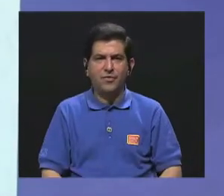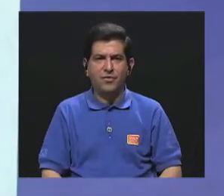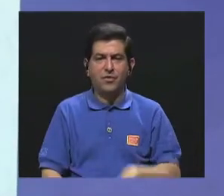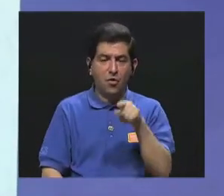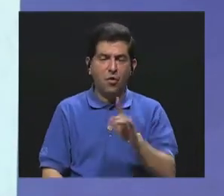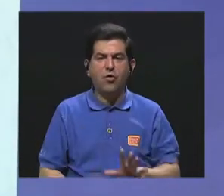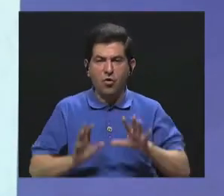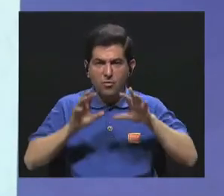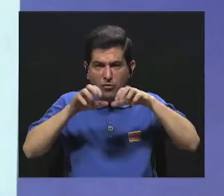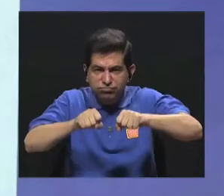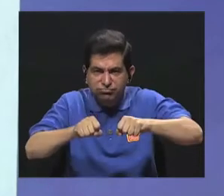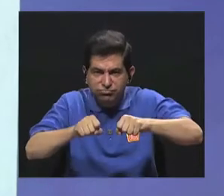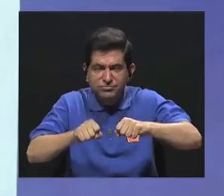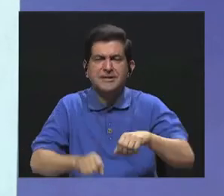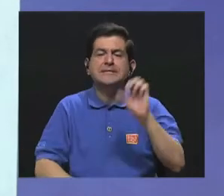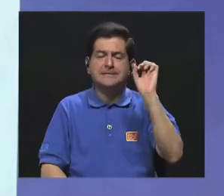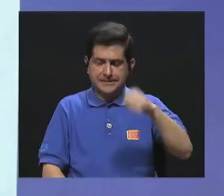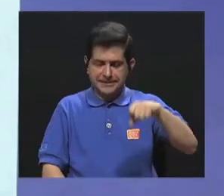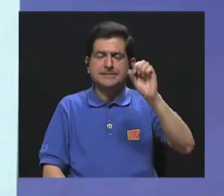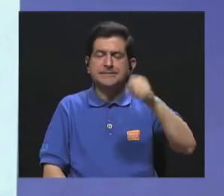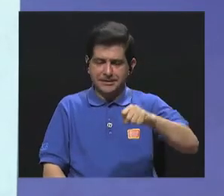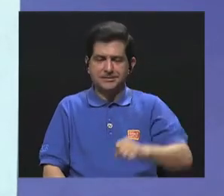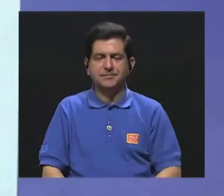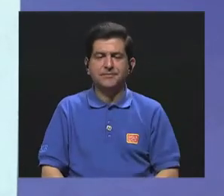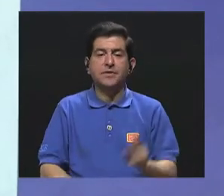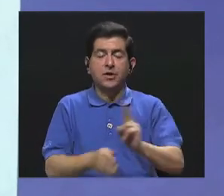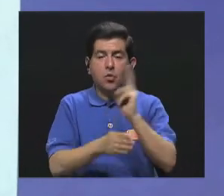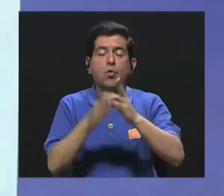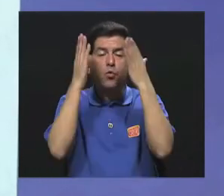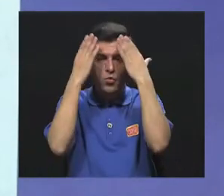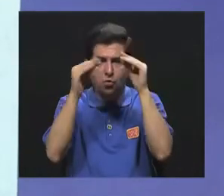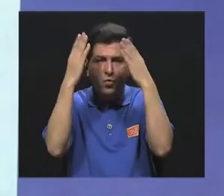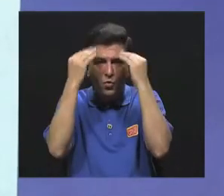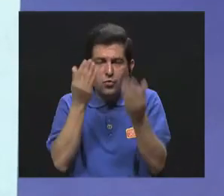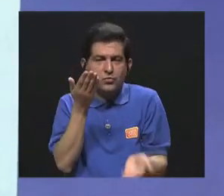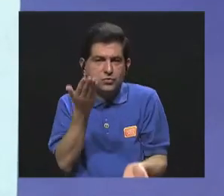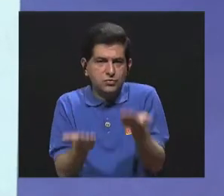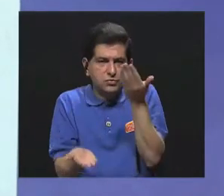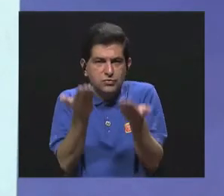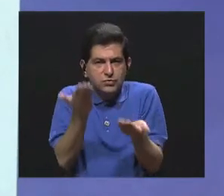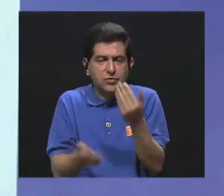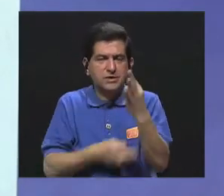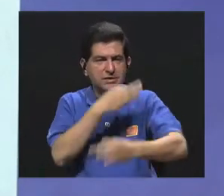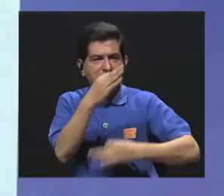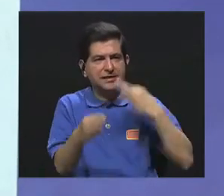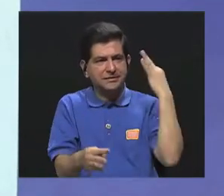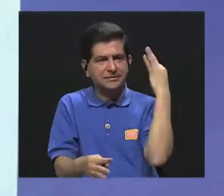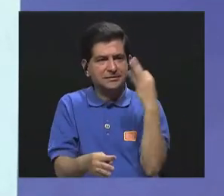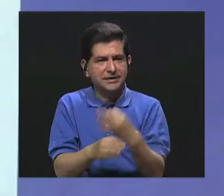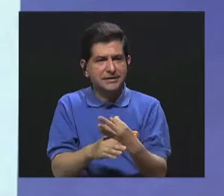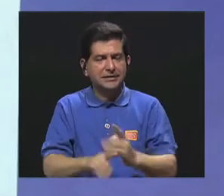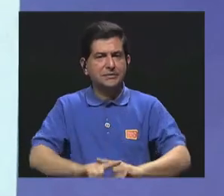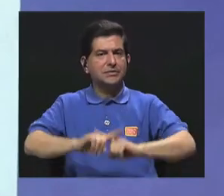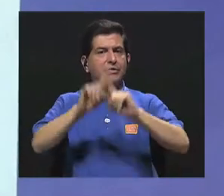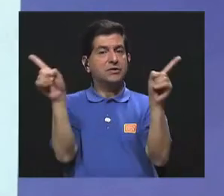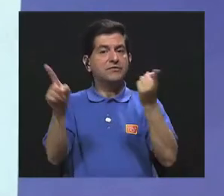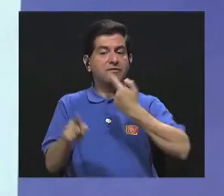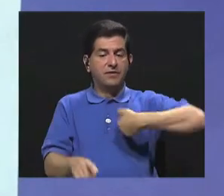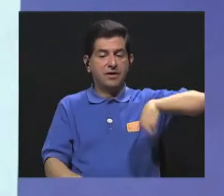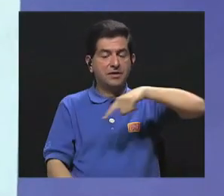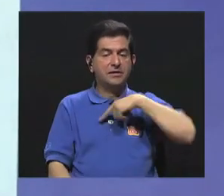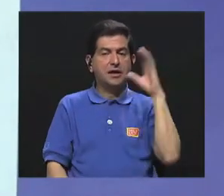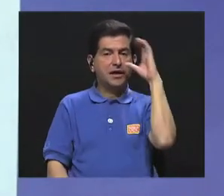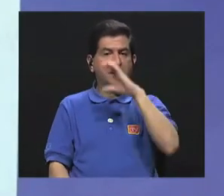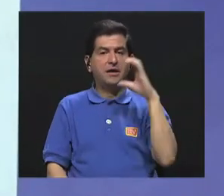Invasión. Sí, como sí, de repente cierta invasión o cierto uso de la información, uh-huh, un poco como diferente al que estábamos